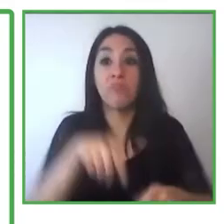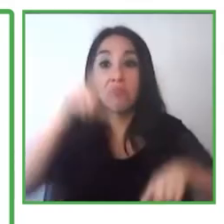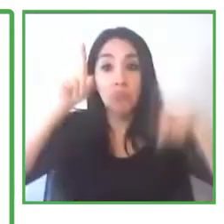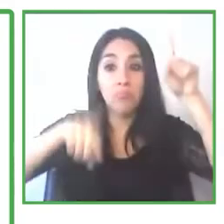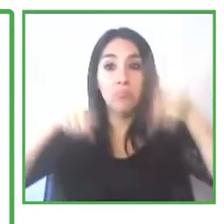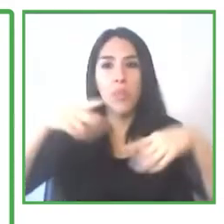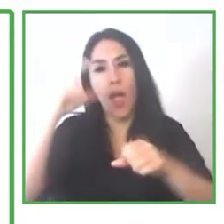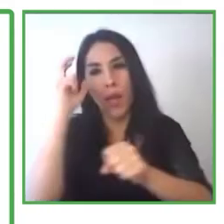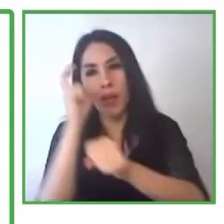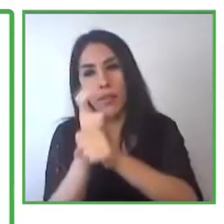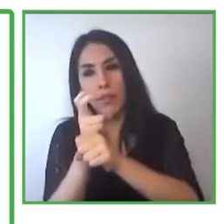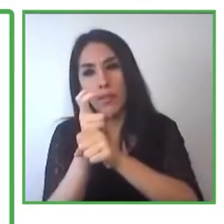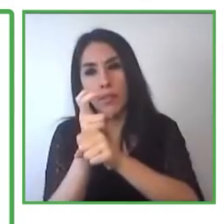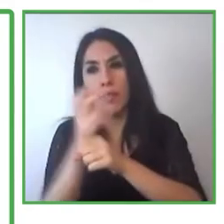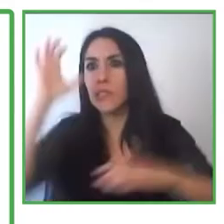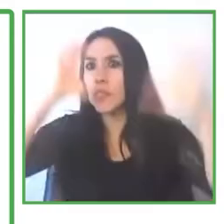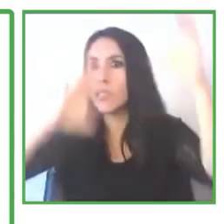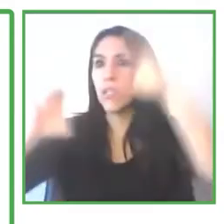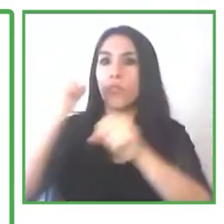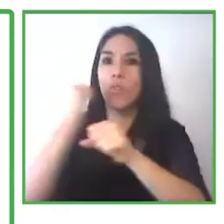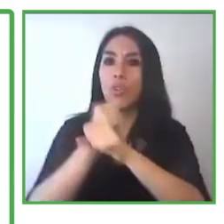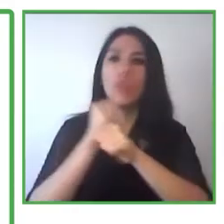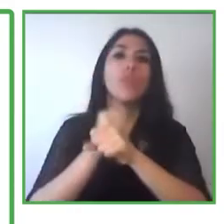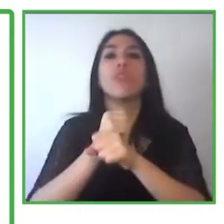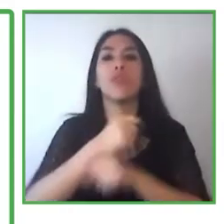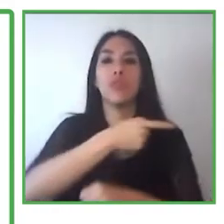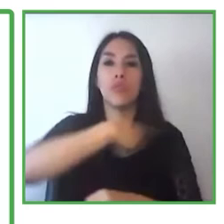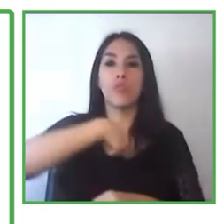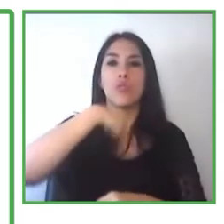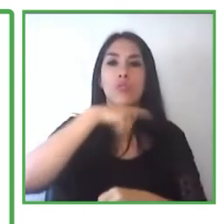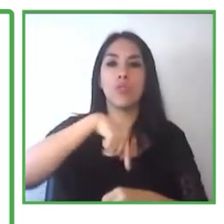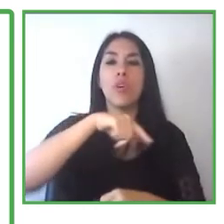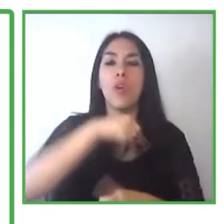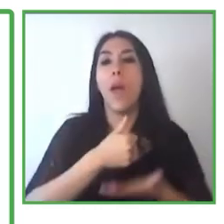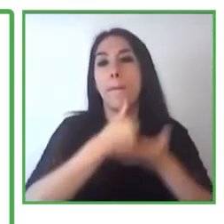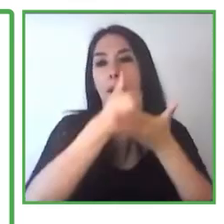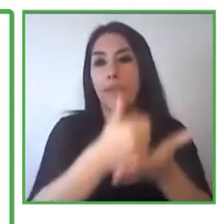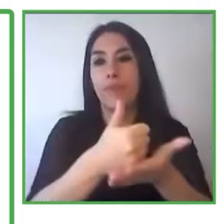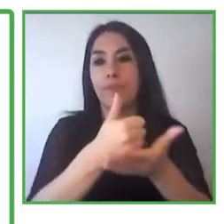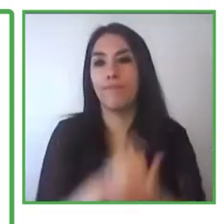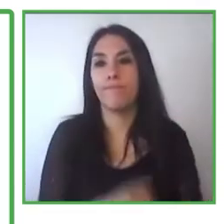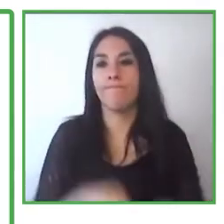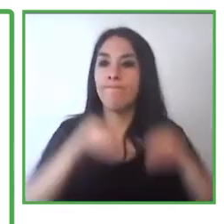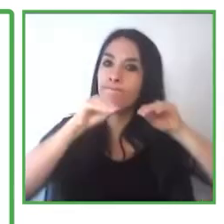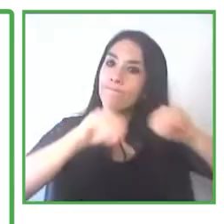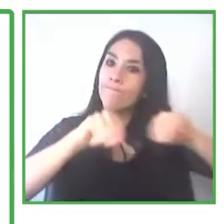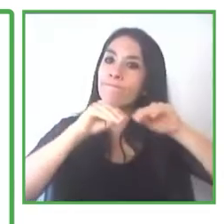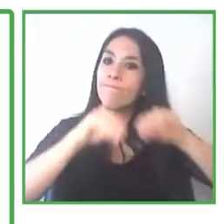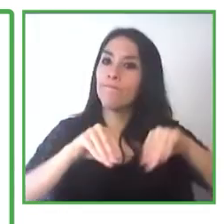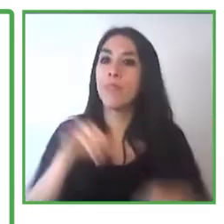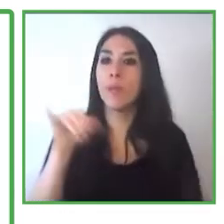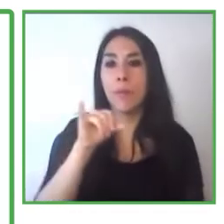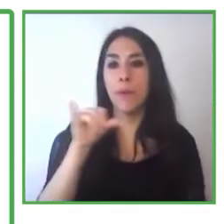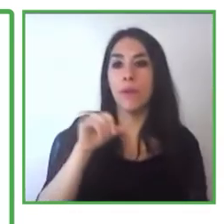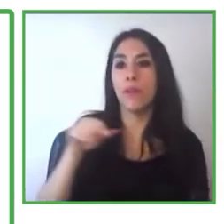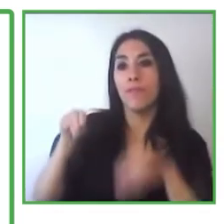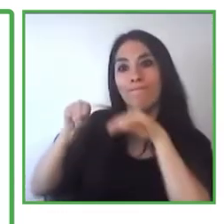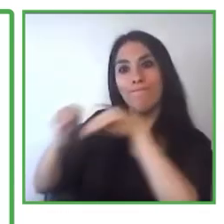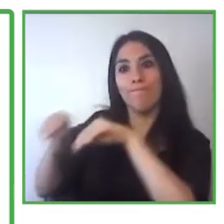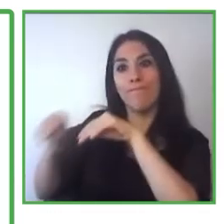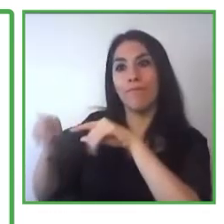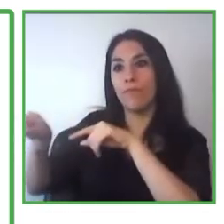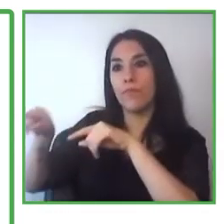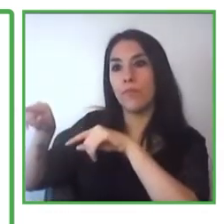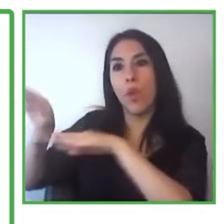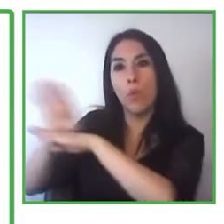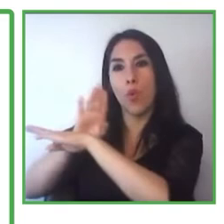Incorpora lo que da es todo un apoyo e incluso formación a los técnicos en prospección de empresas y esta es la clave. Y para poder